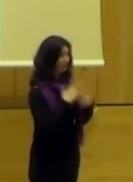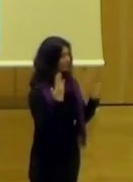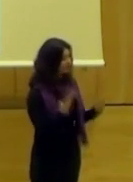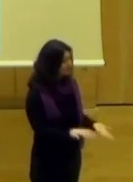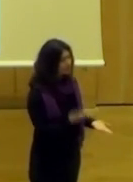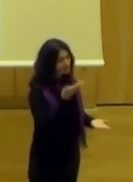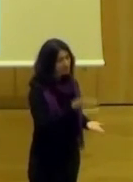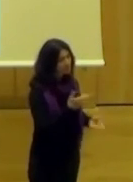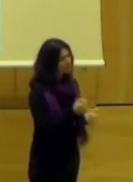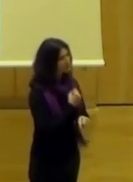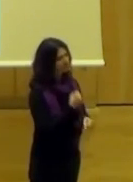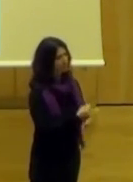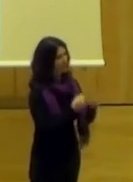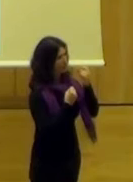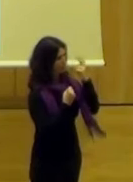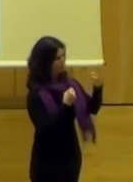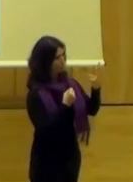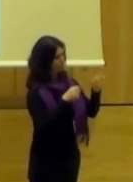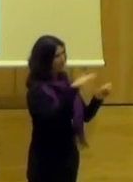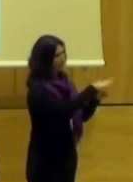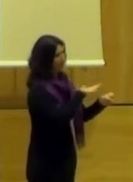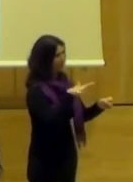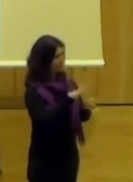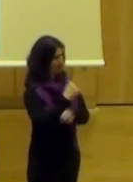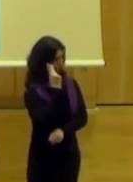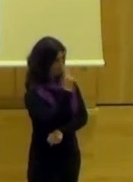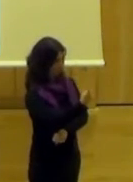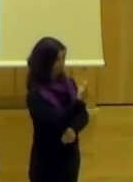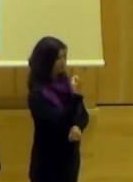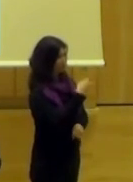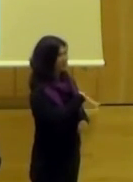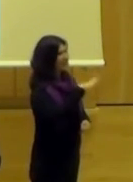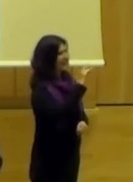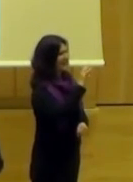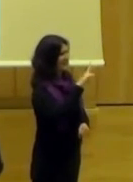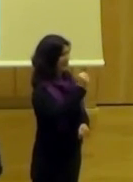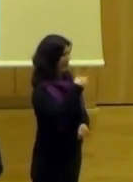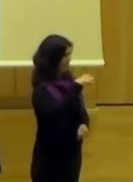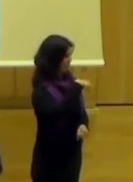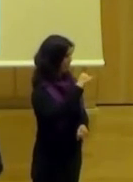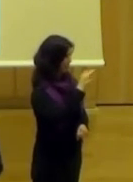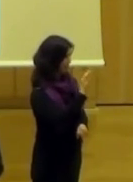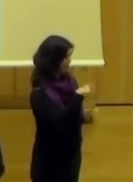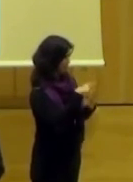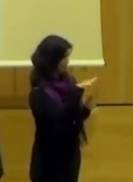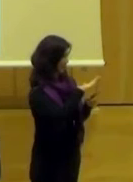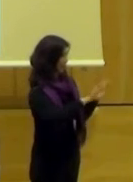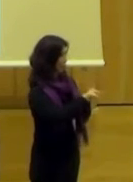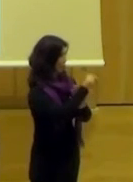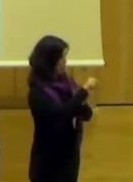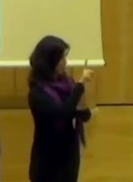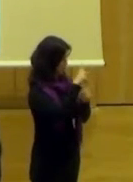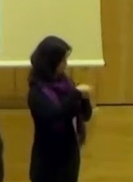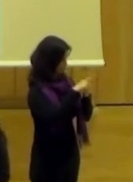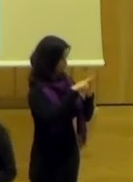Entonces trabajamos fundamentalmente en dos barrios. Uno es Casería de Montijo, que como sabéis es uno de los barrios del